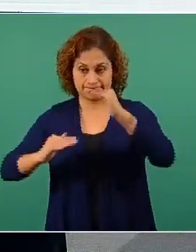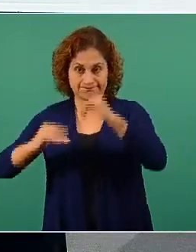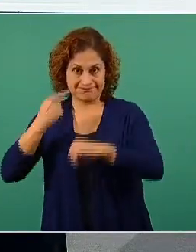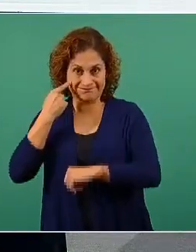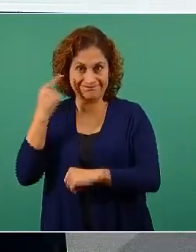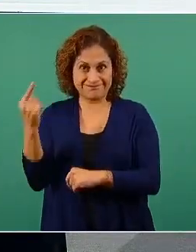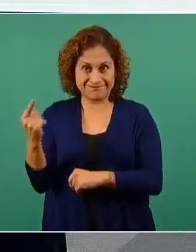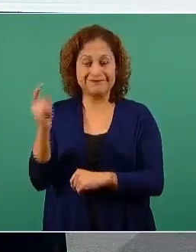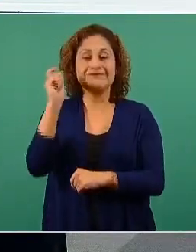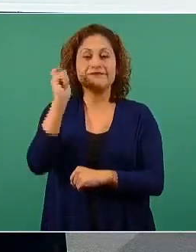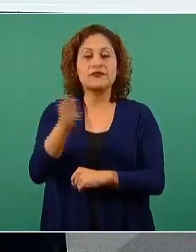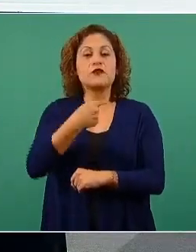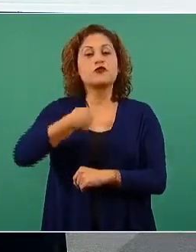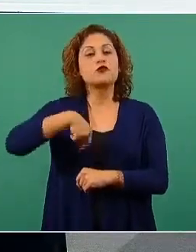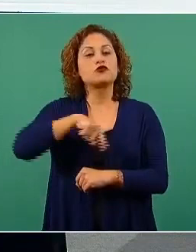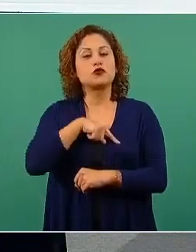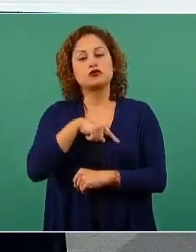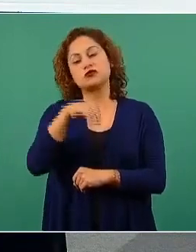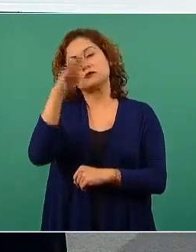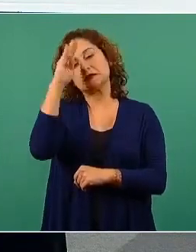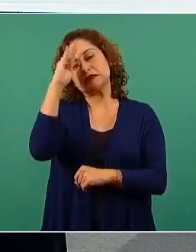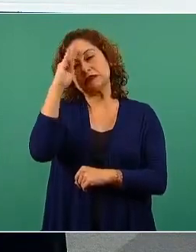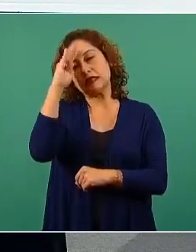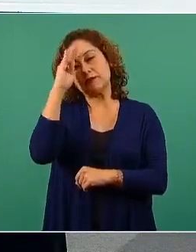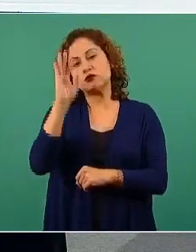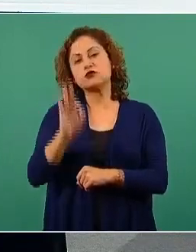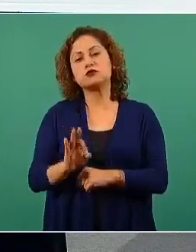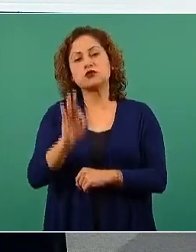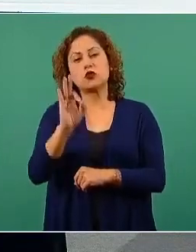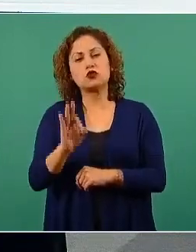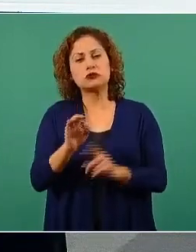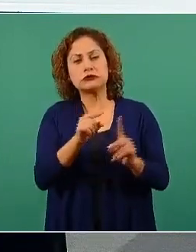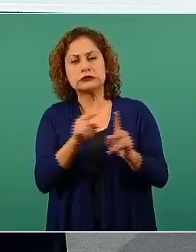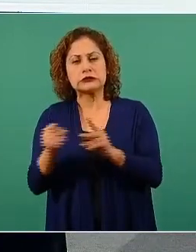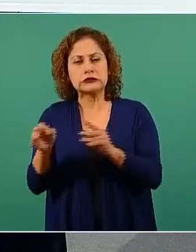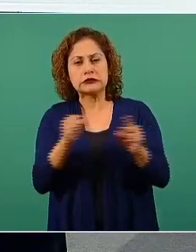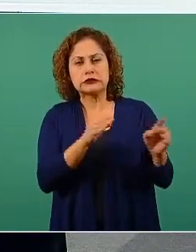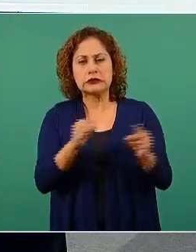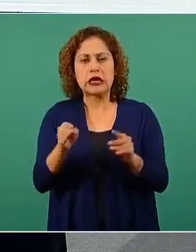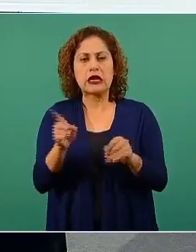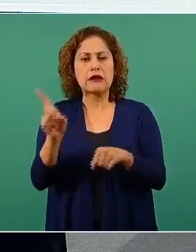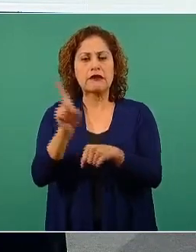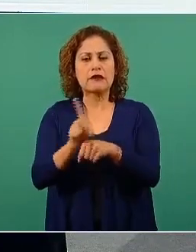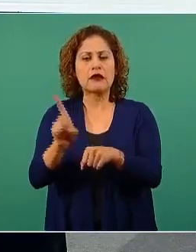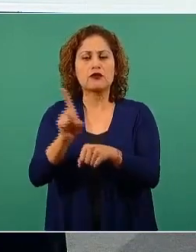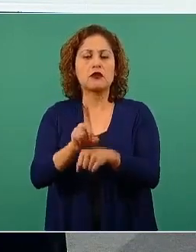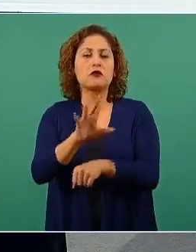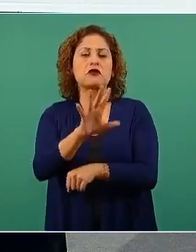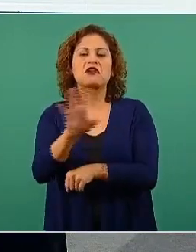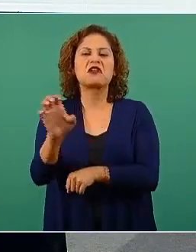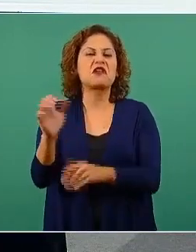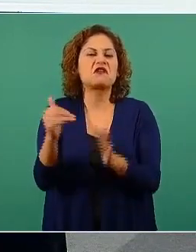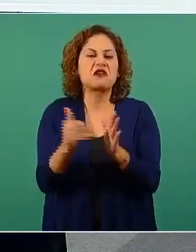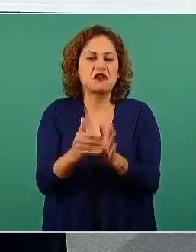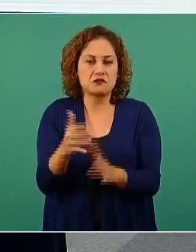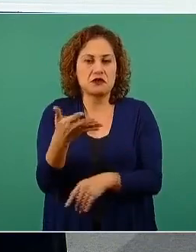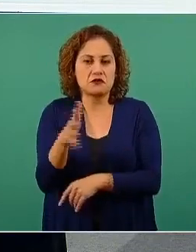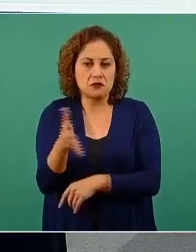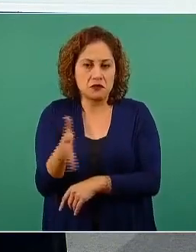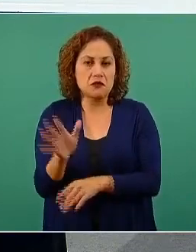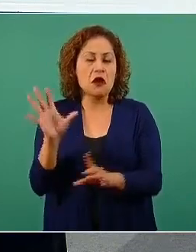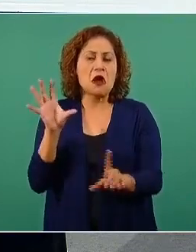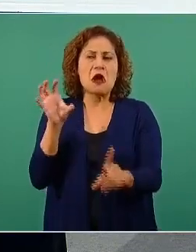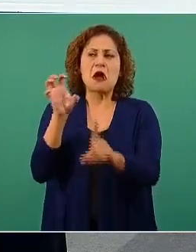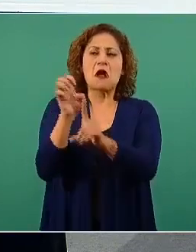que en promedio estemos al menos en 500,000 dosis. Posiblemente vamos a lograr tener